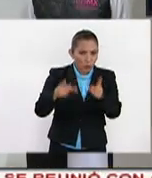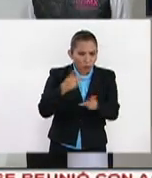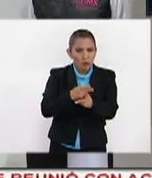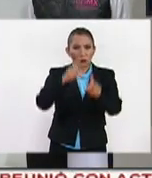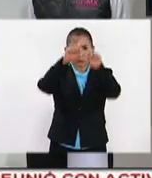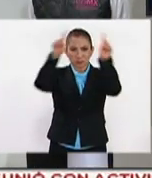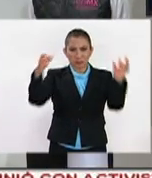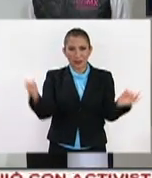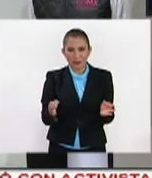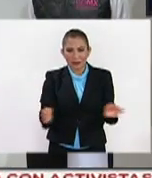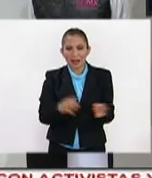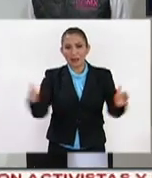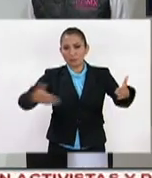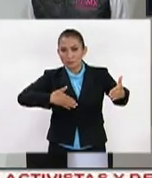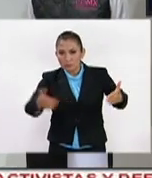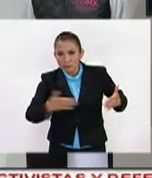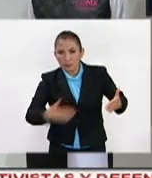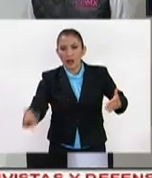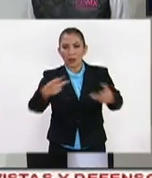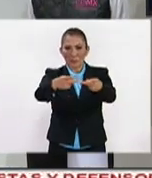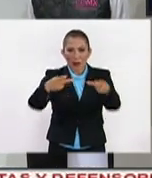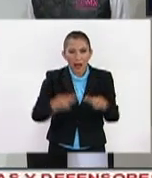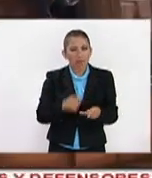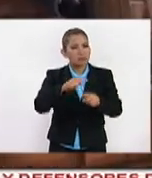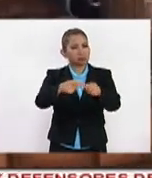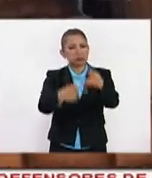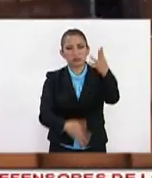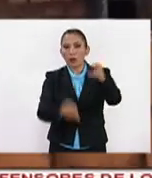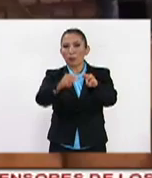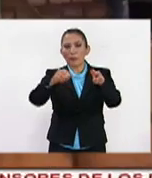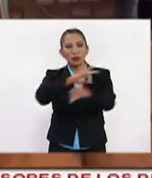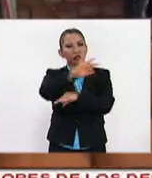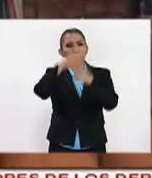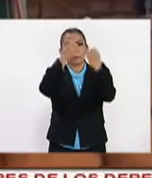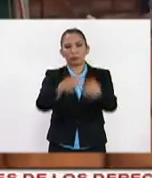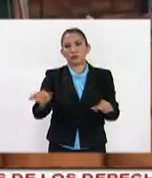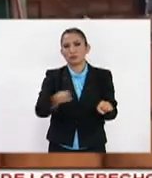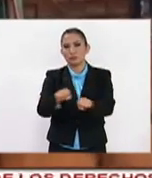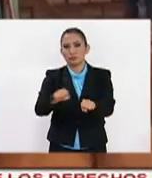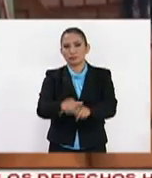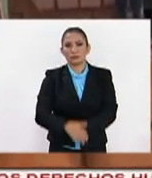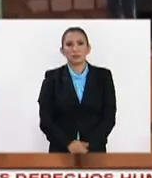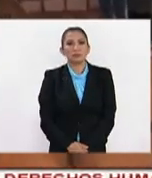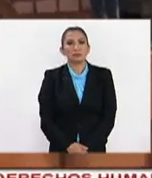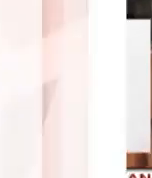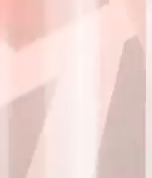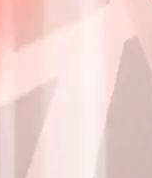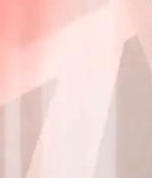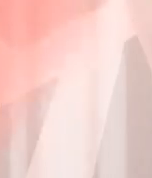como refrigeradores, estufas, vajillas y muebles para aquellos que perdieron todo debido al sismo.